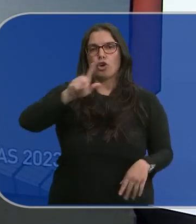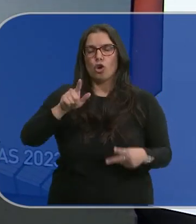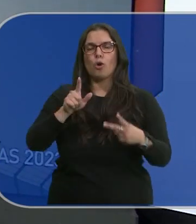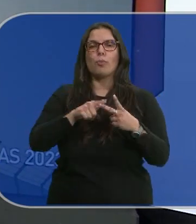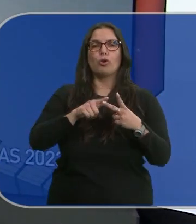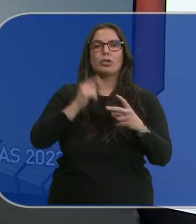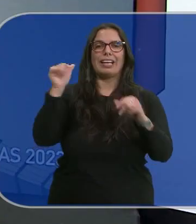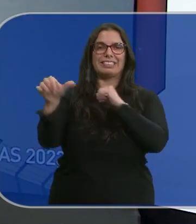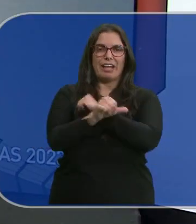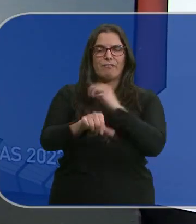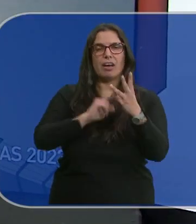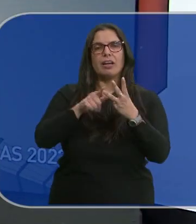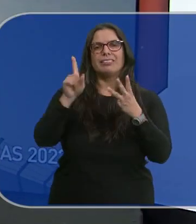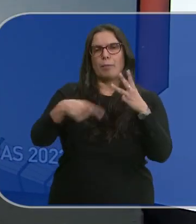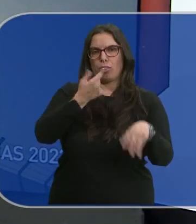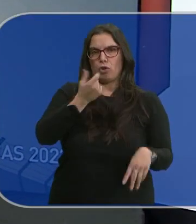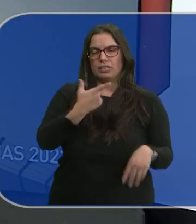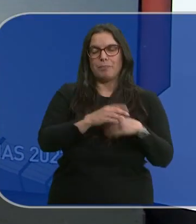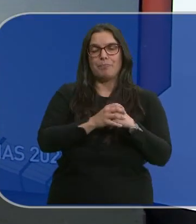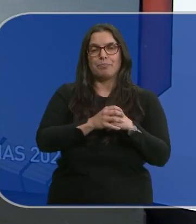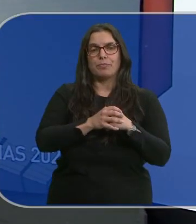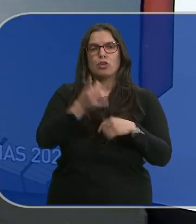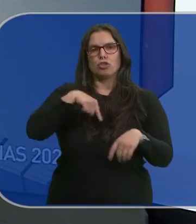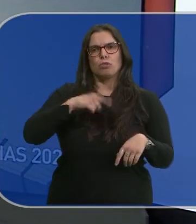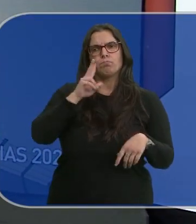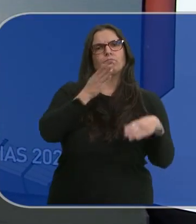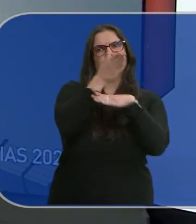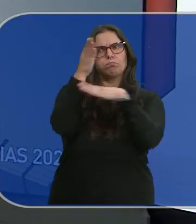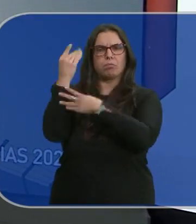los hurtos, las estafas y también las drogas. Hemos recorrido